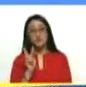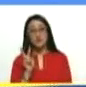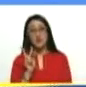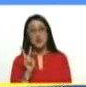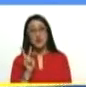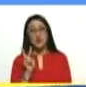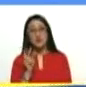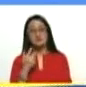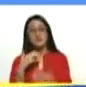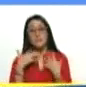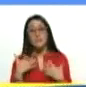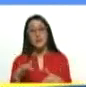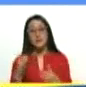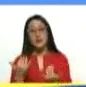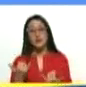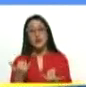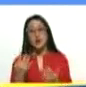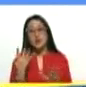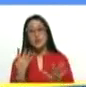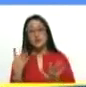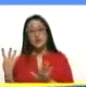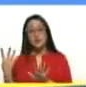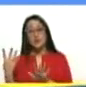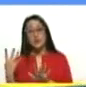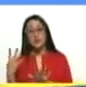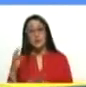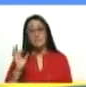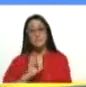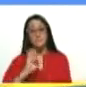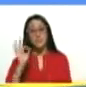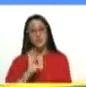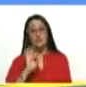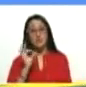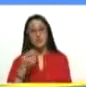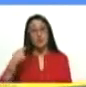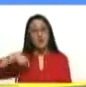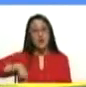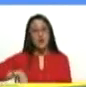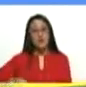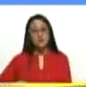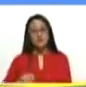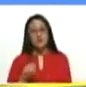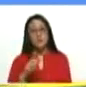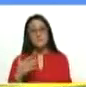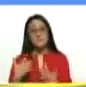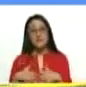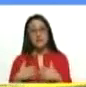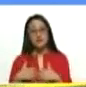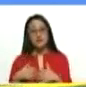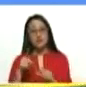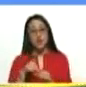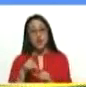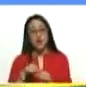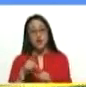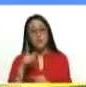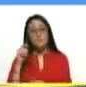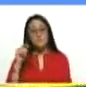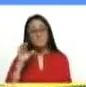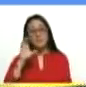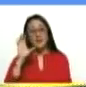nos hicieron perder en su momento el 99% de los ingresos petroleros de un país con 100 años